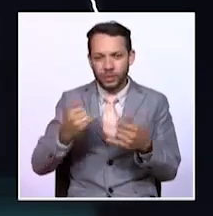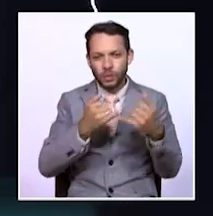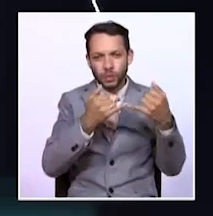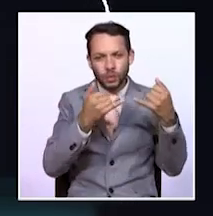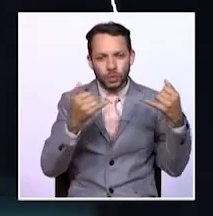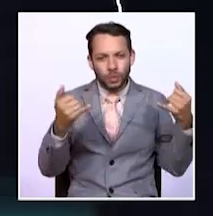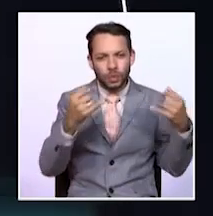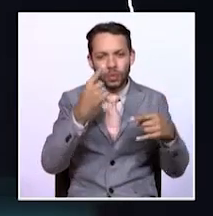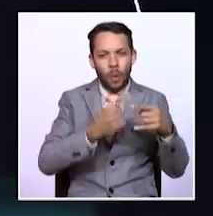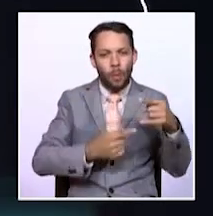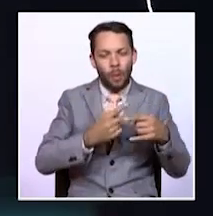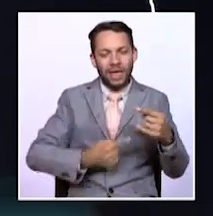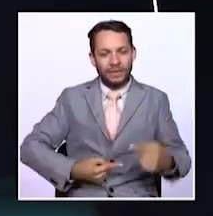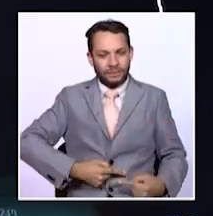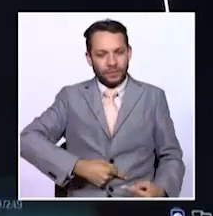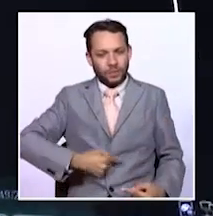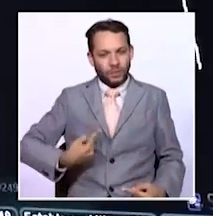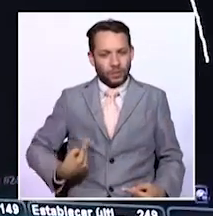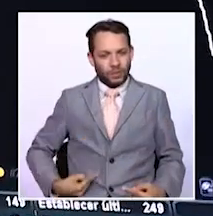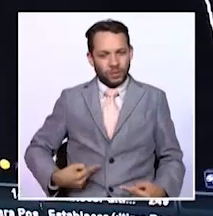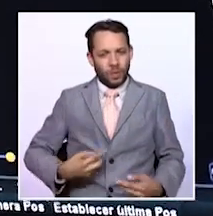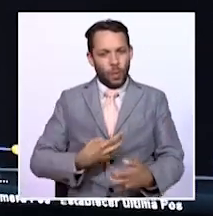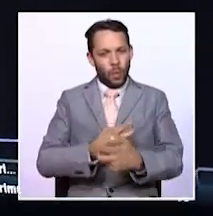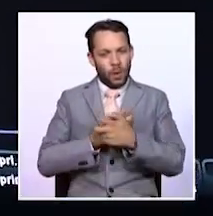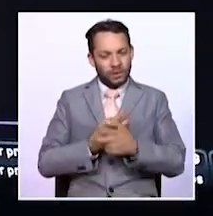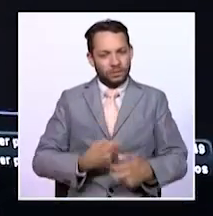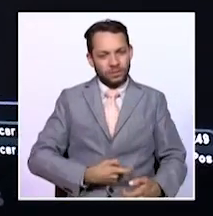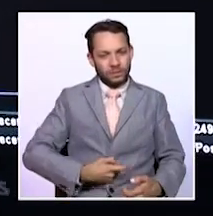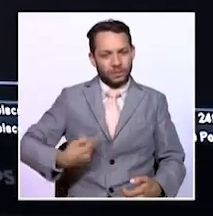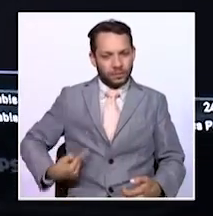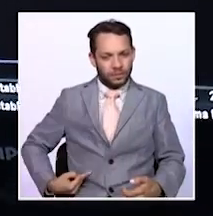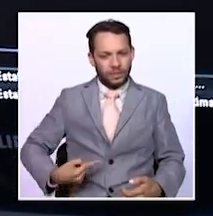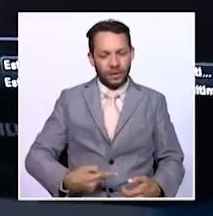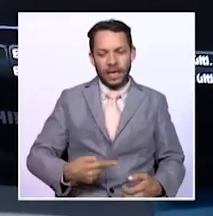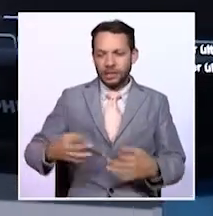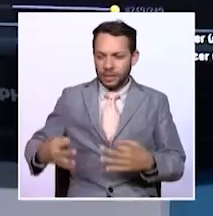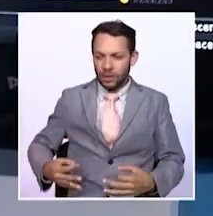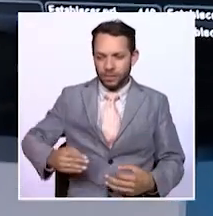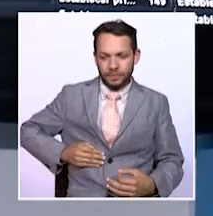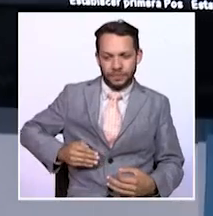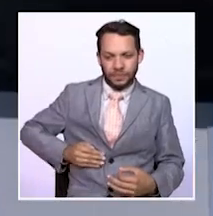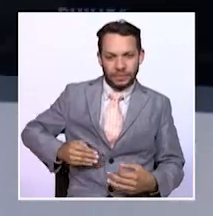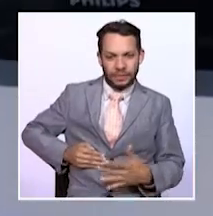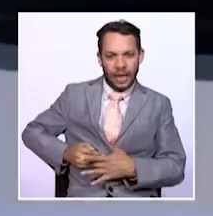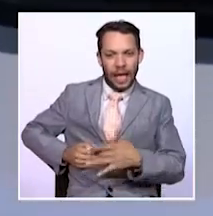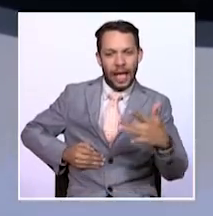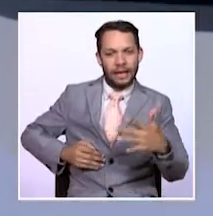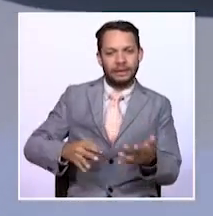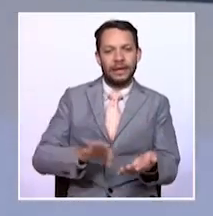diafragma. Entonces clasificamos que se trata de un hígado graso estado 3.